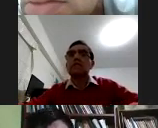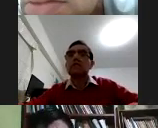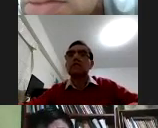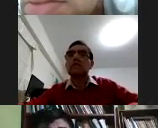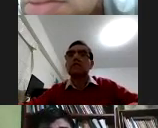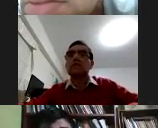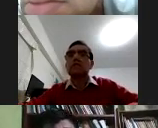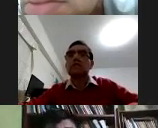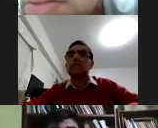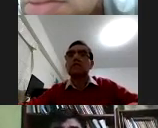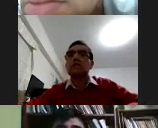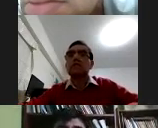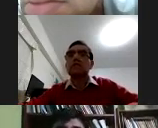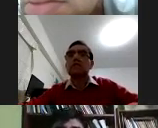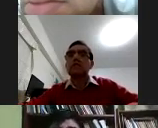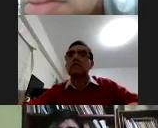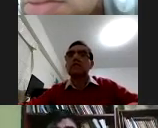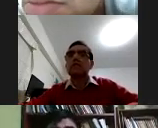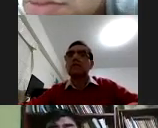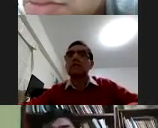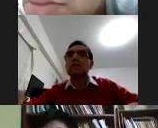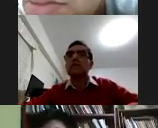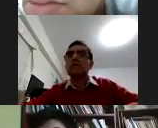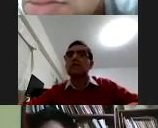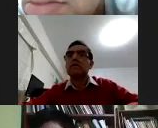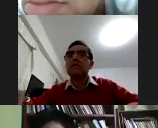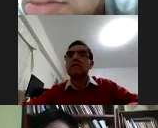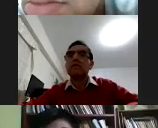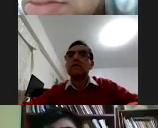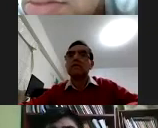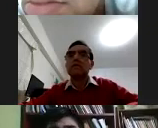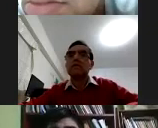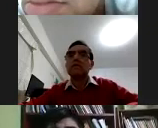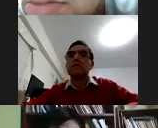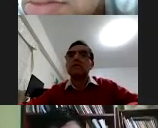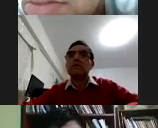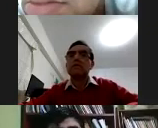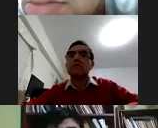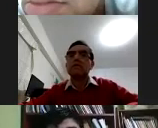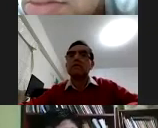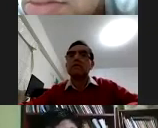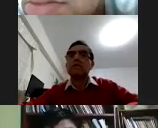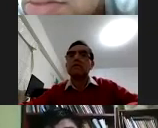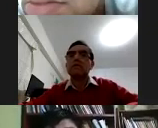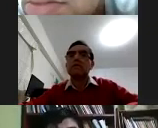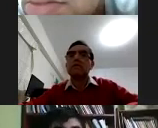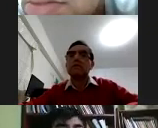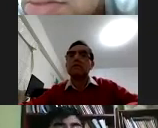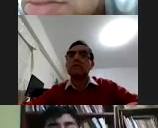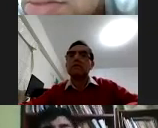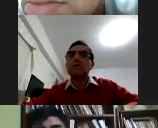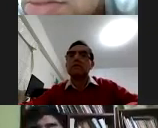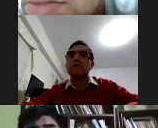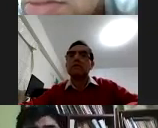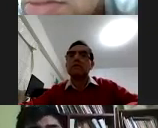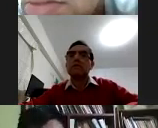mecánica ventilatoria. Objetivos principales: controlar y aliviar síntomas, igualmente procesos fisiopatológicos,